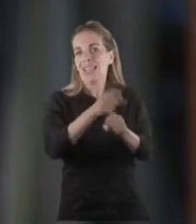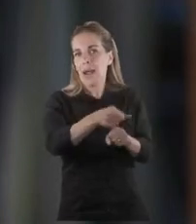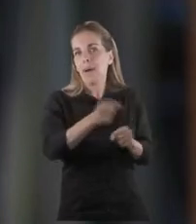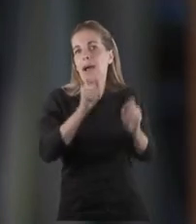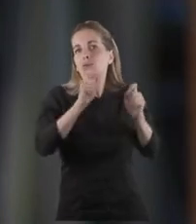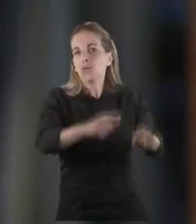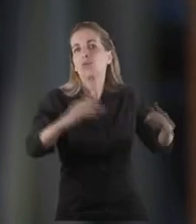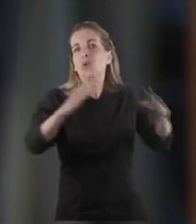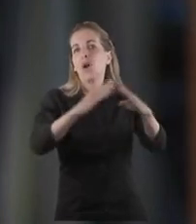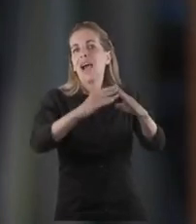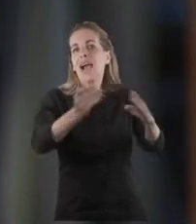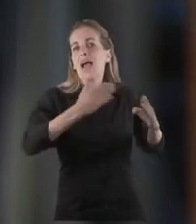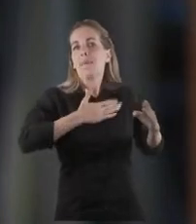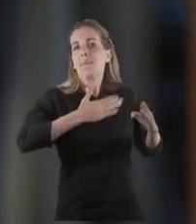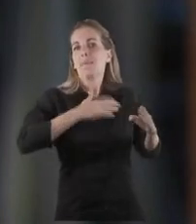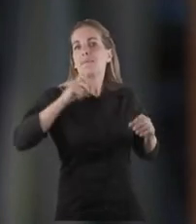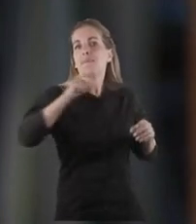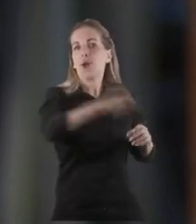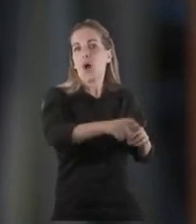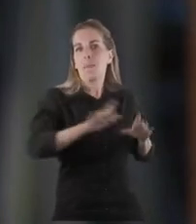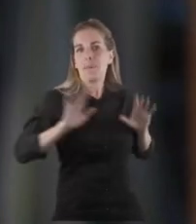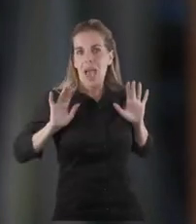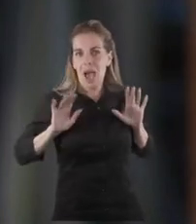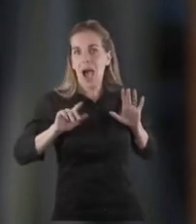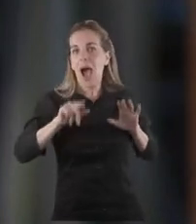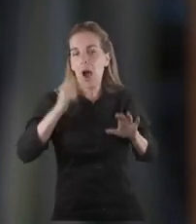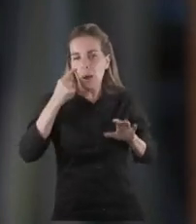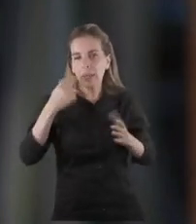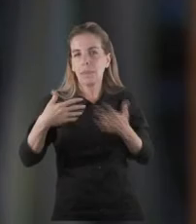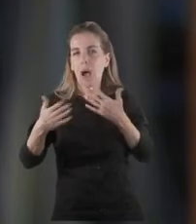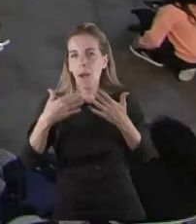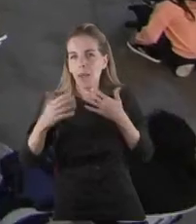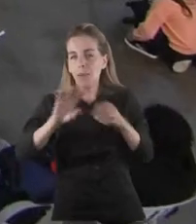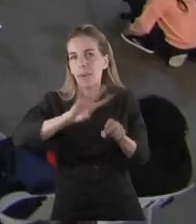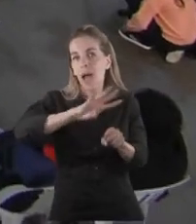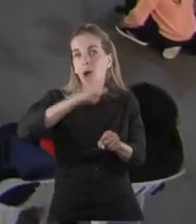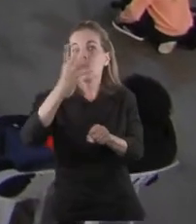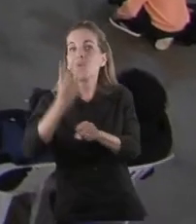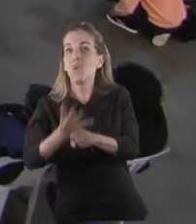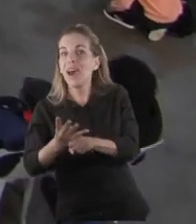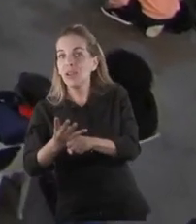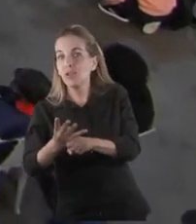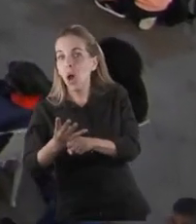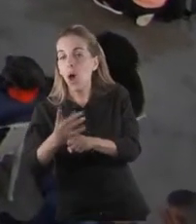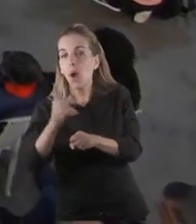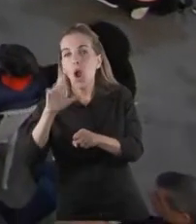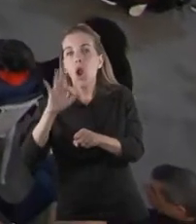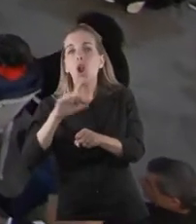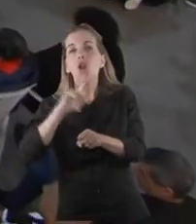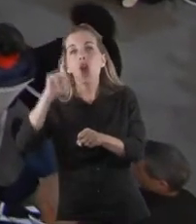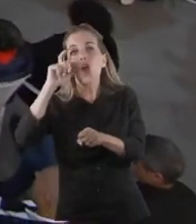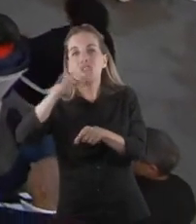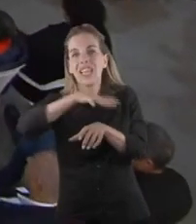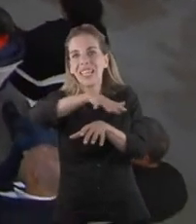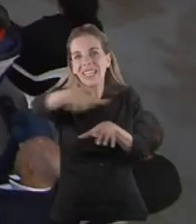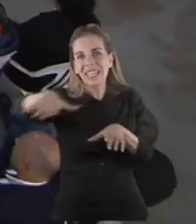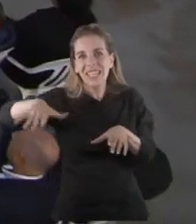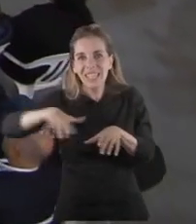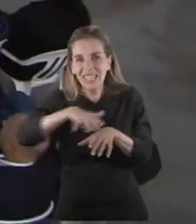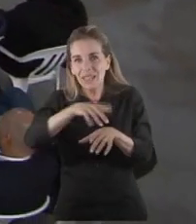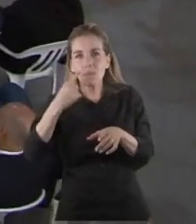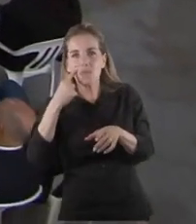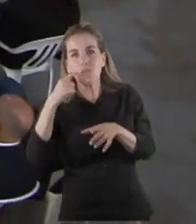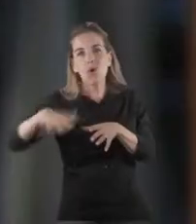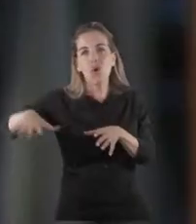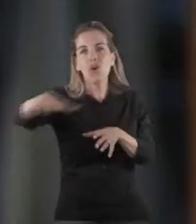gestiones para tratar de llegar a un cuarto loteo municipal pegadito a donde se están ejecutando las viviendas